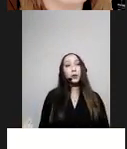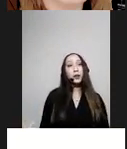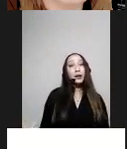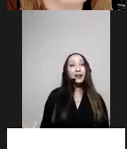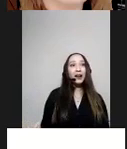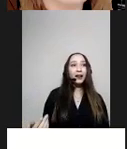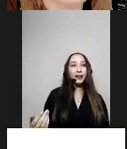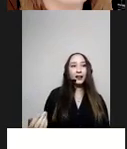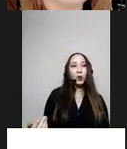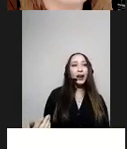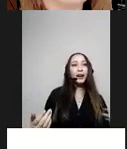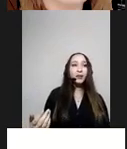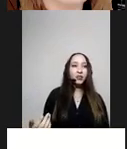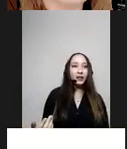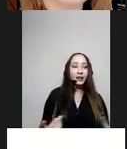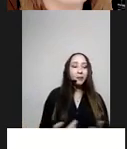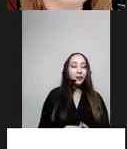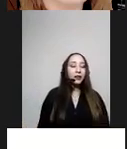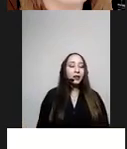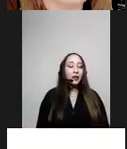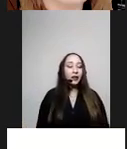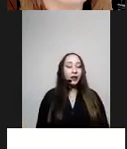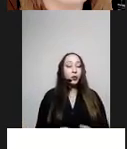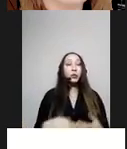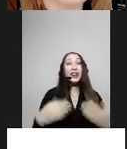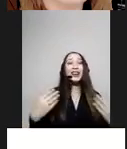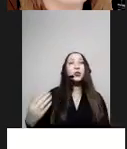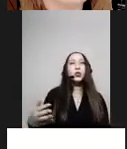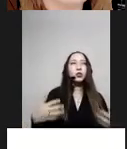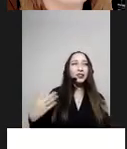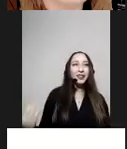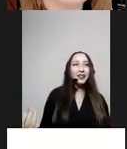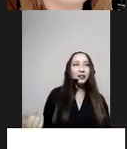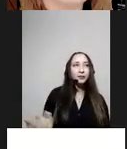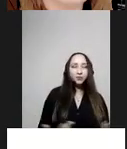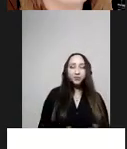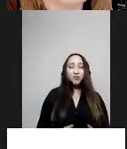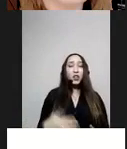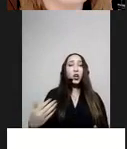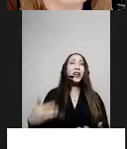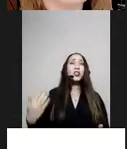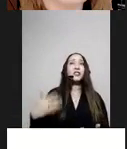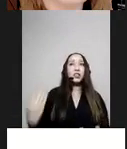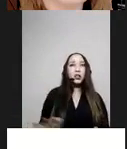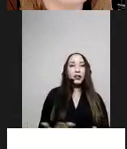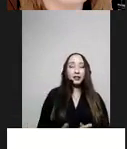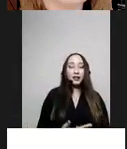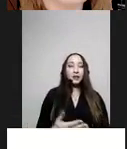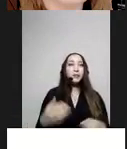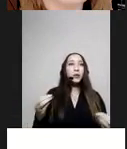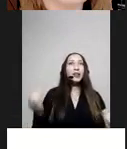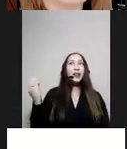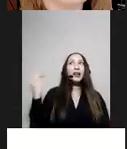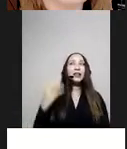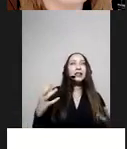mis responsabilidades en el hogar, en mi familia, un descanso insuficiente. Todos estos factores